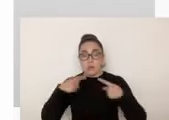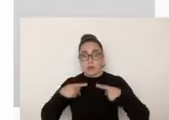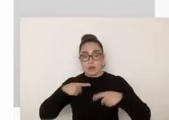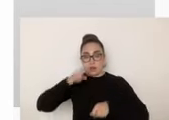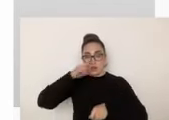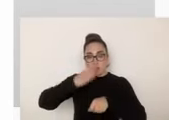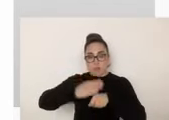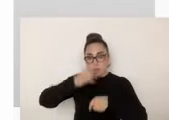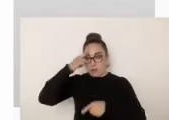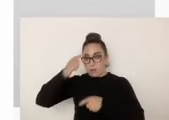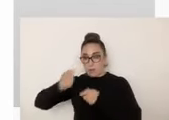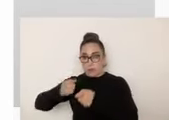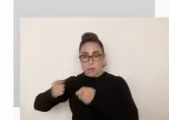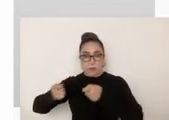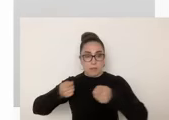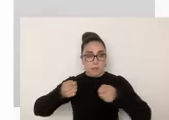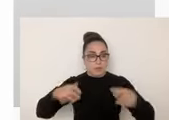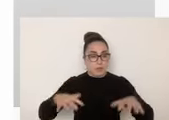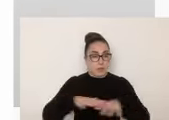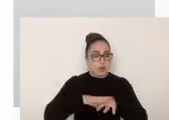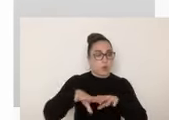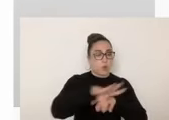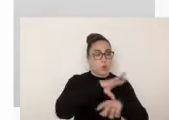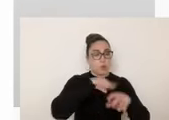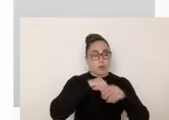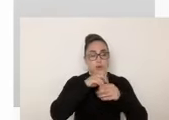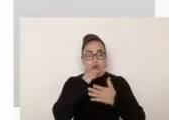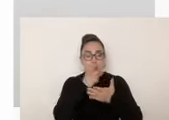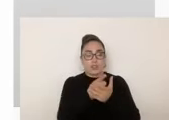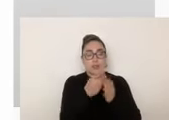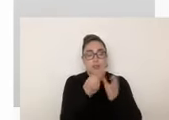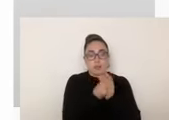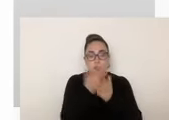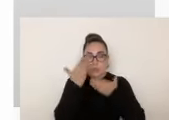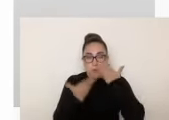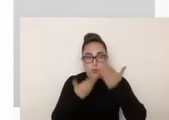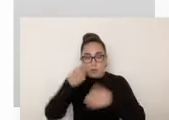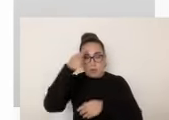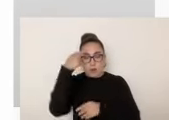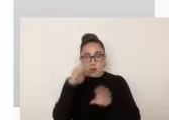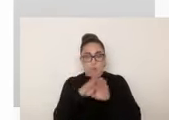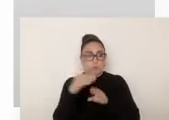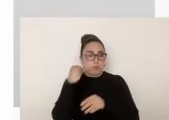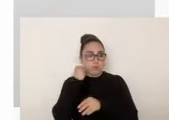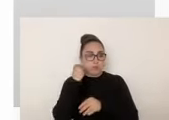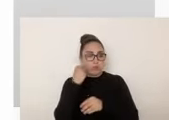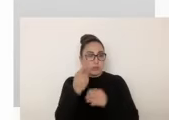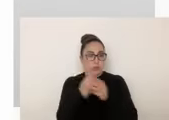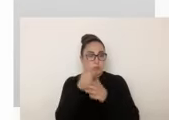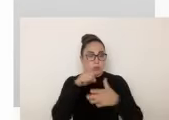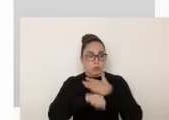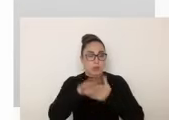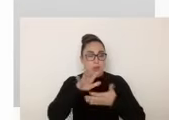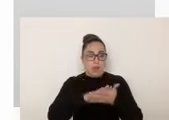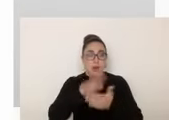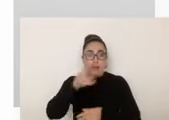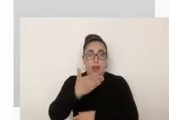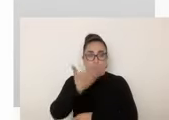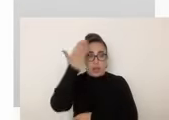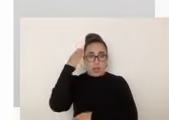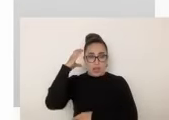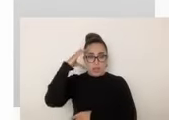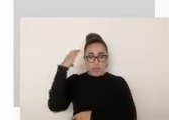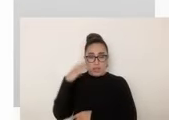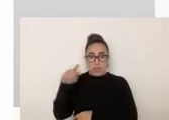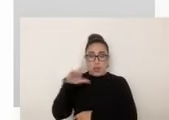que cambiaron la cara del derecho penal. Lo que pasa es que lo hicieron ante un derecho penal que era tan horroroso que incluso una teoría